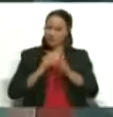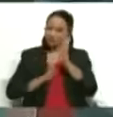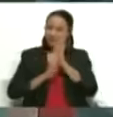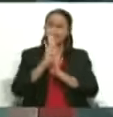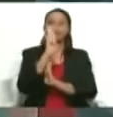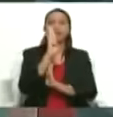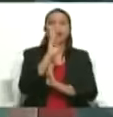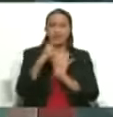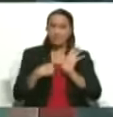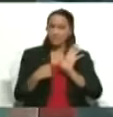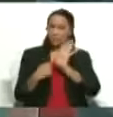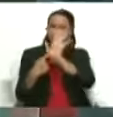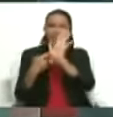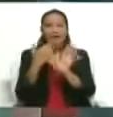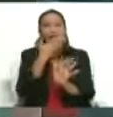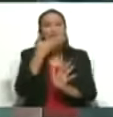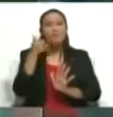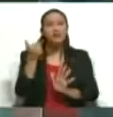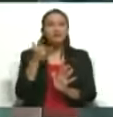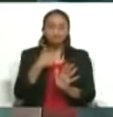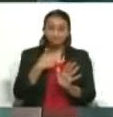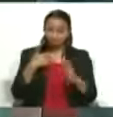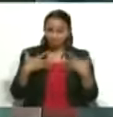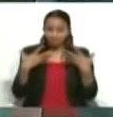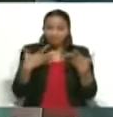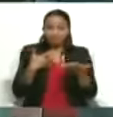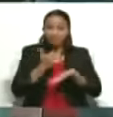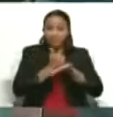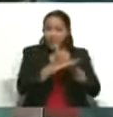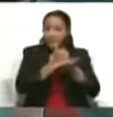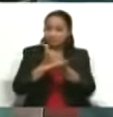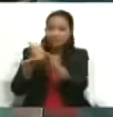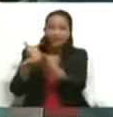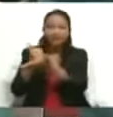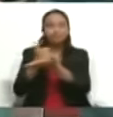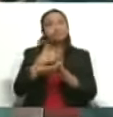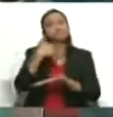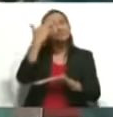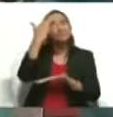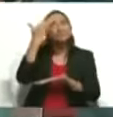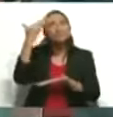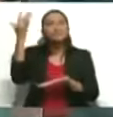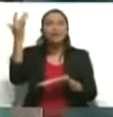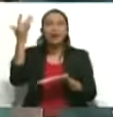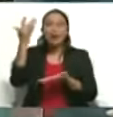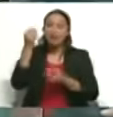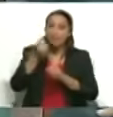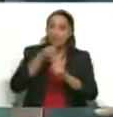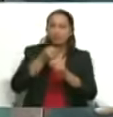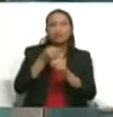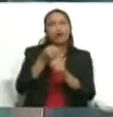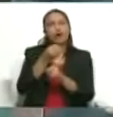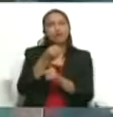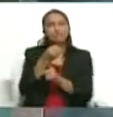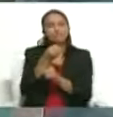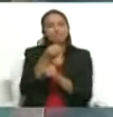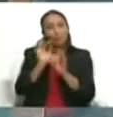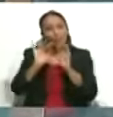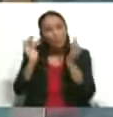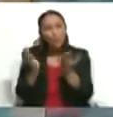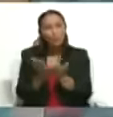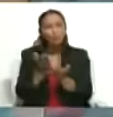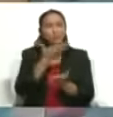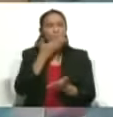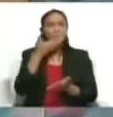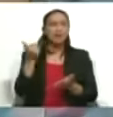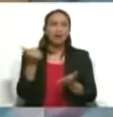mí. Impulso para ayudar, para soñar y luchar por un mundo mejor. Impulso para